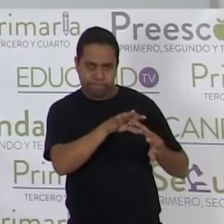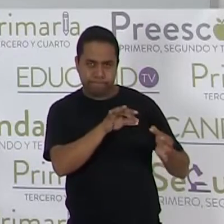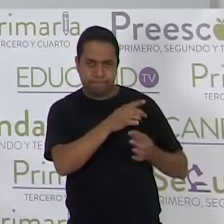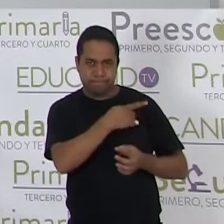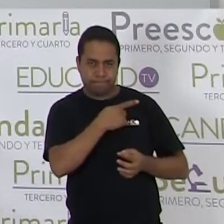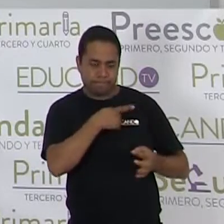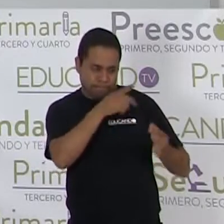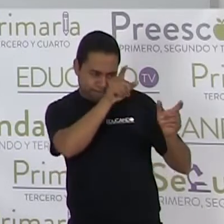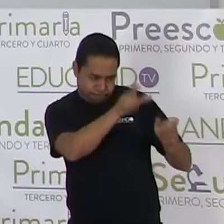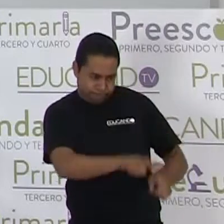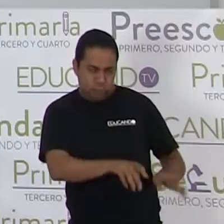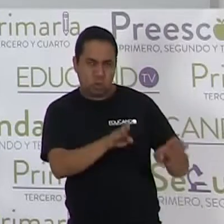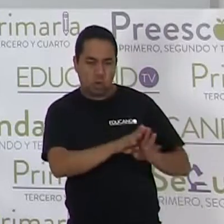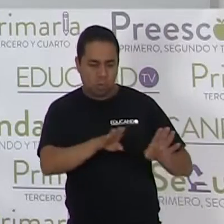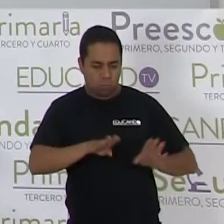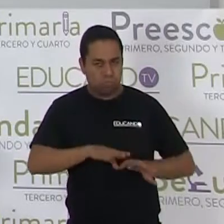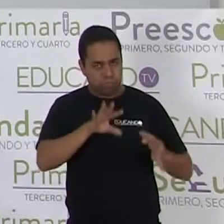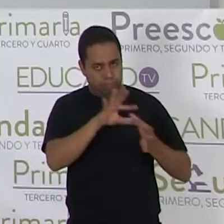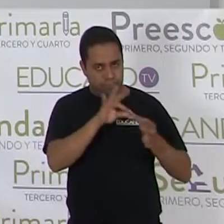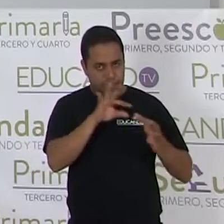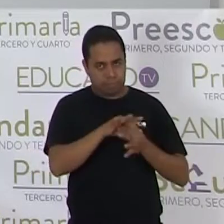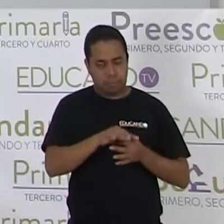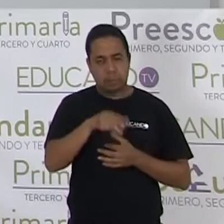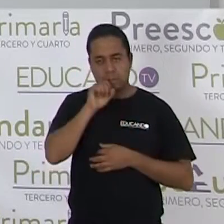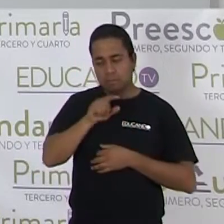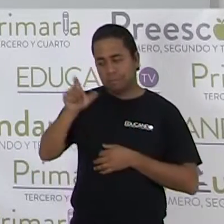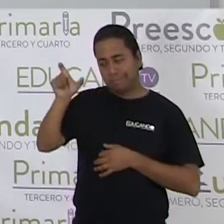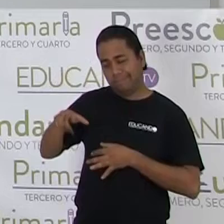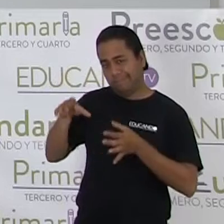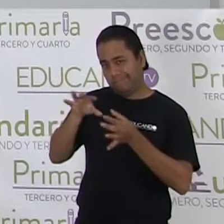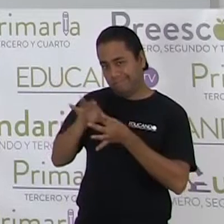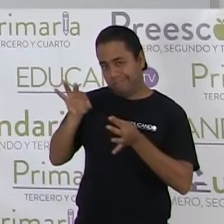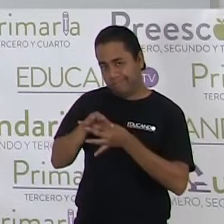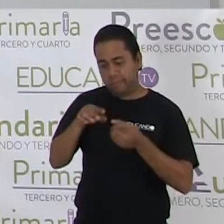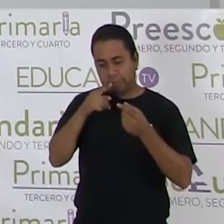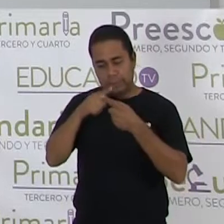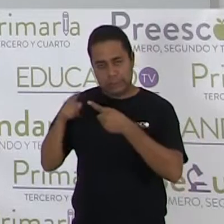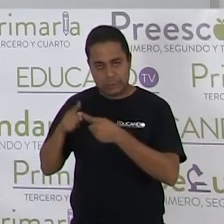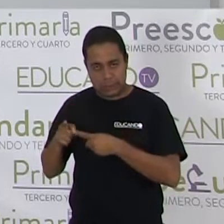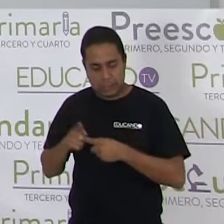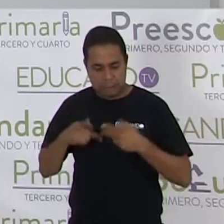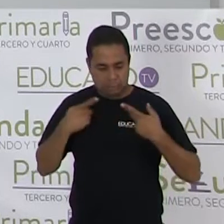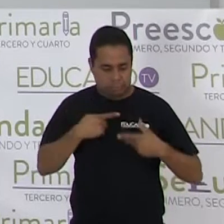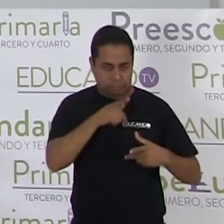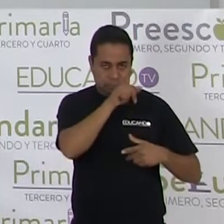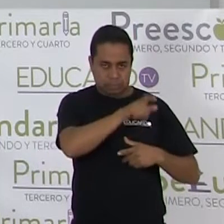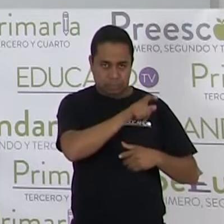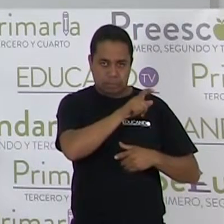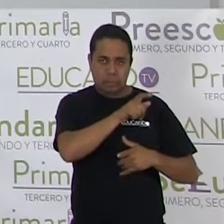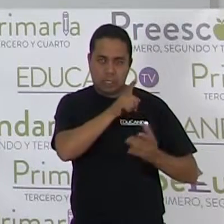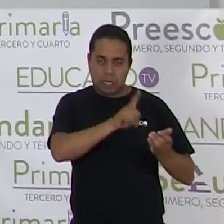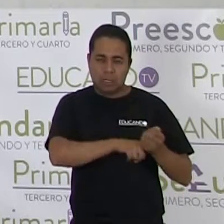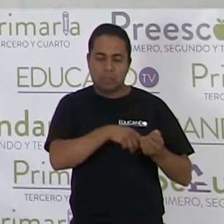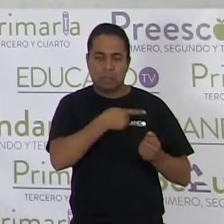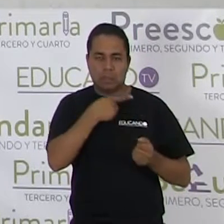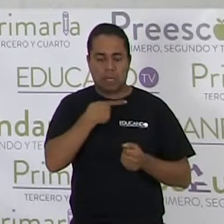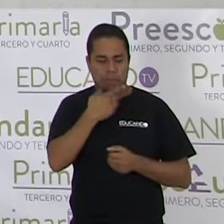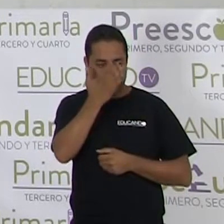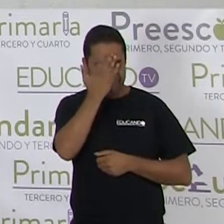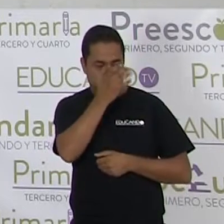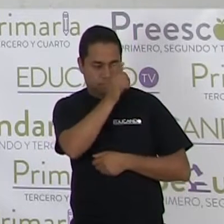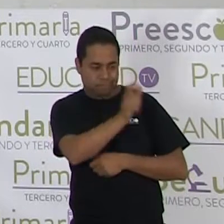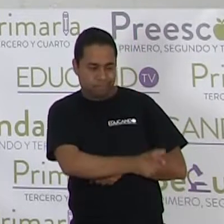empezar a hablar. Porque existen varios tipos de personajes los cuales tenemos que conocer y vamos a